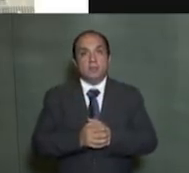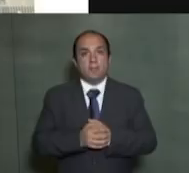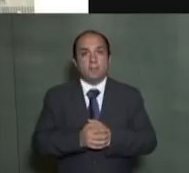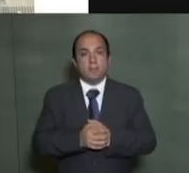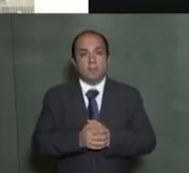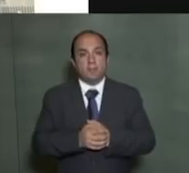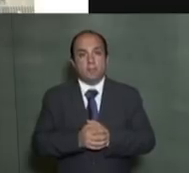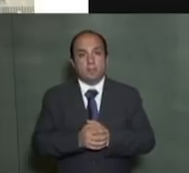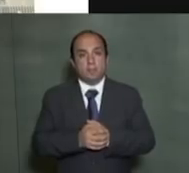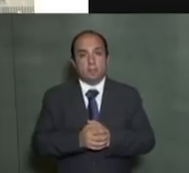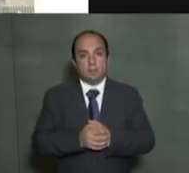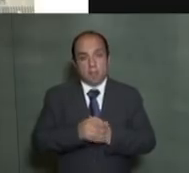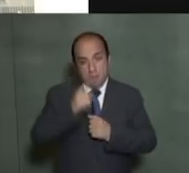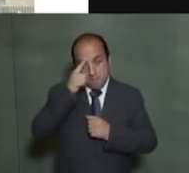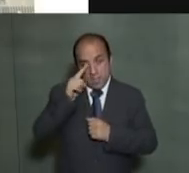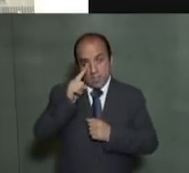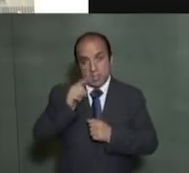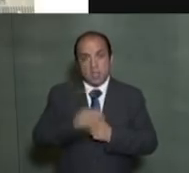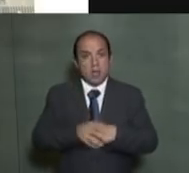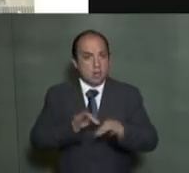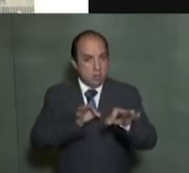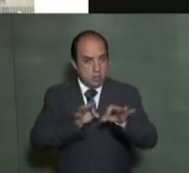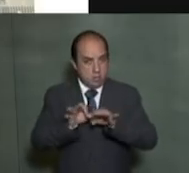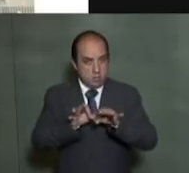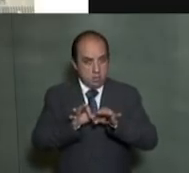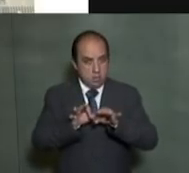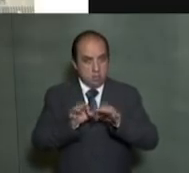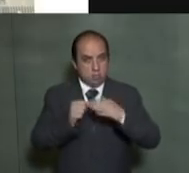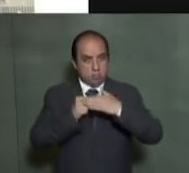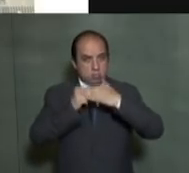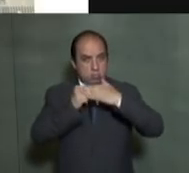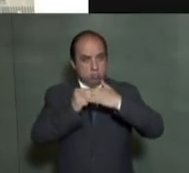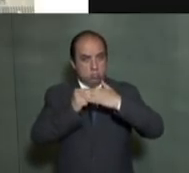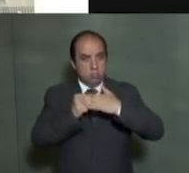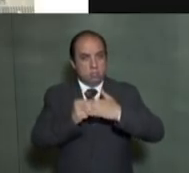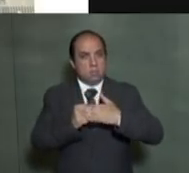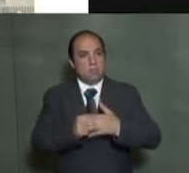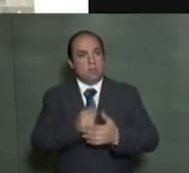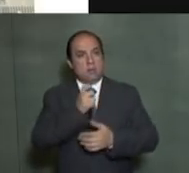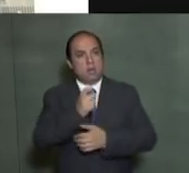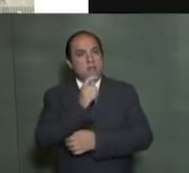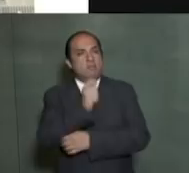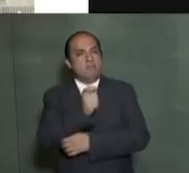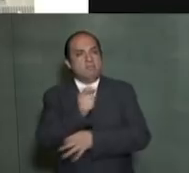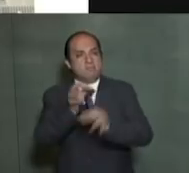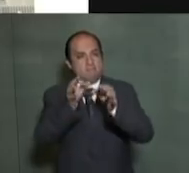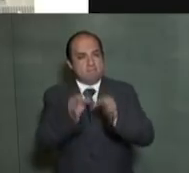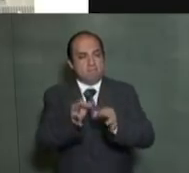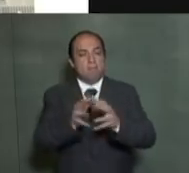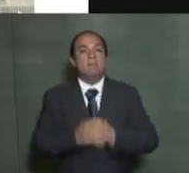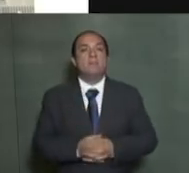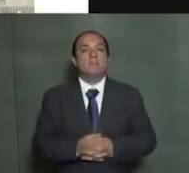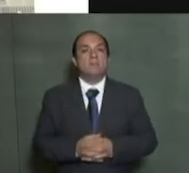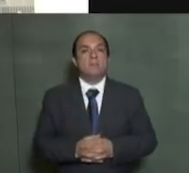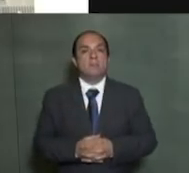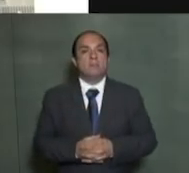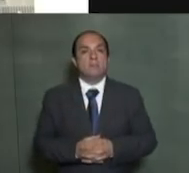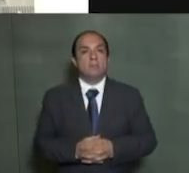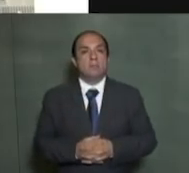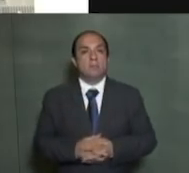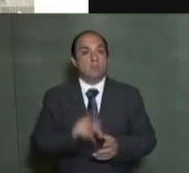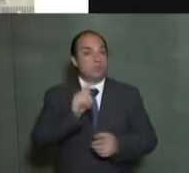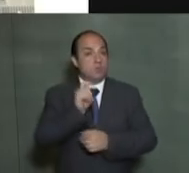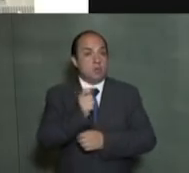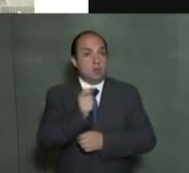concreto para que su comportamiento sea el esperado, el estándar adecuado. No quiere decir por sí mismo que eso